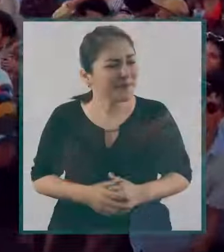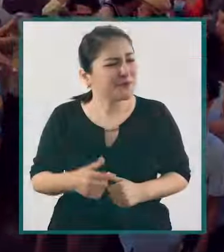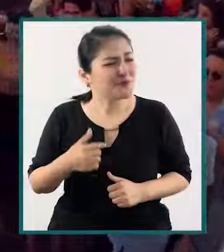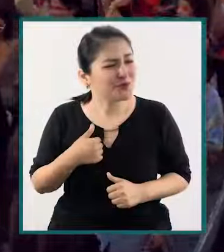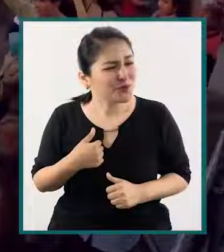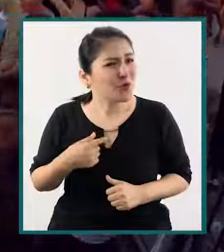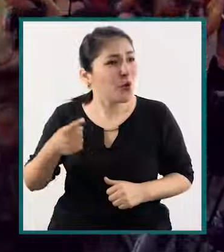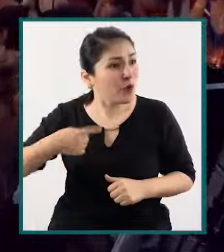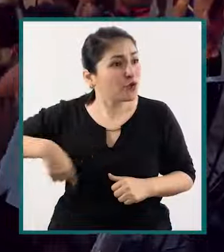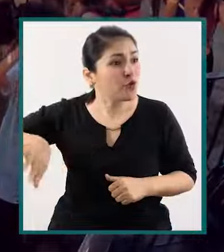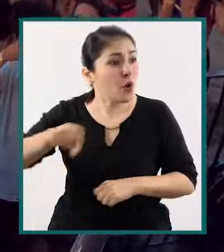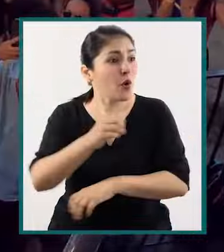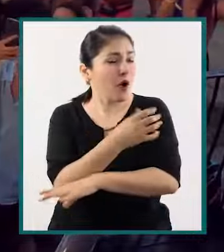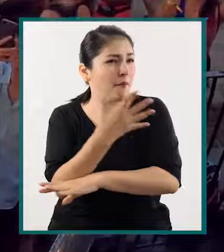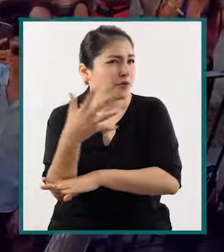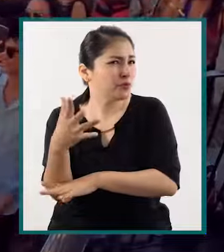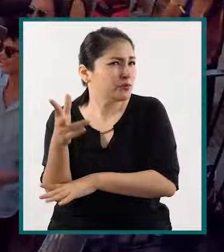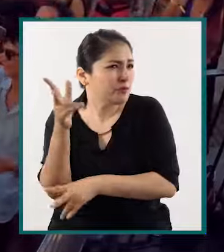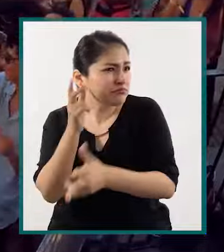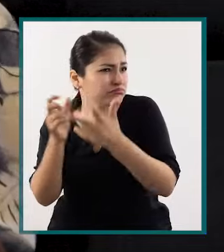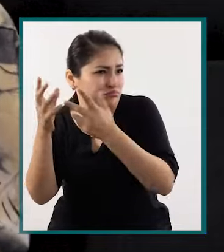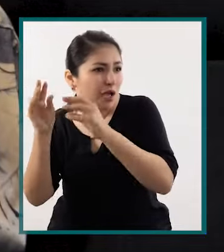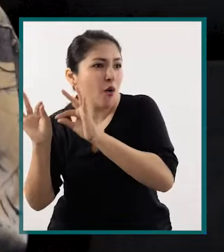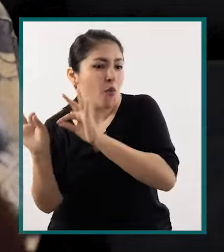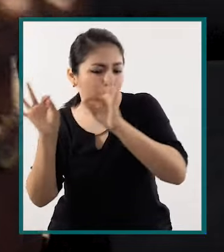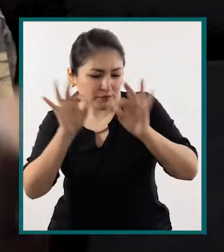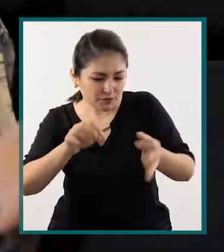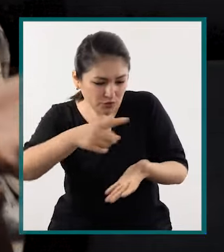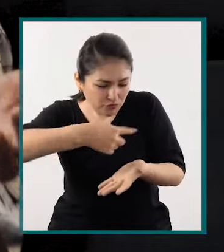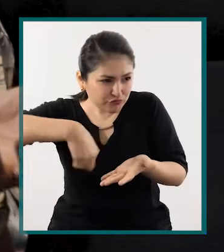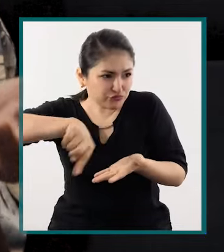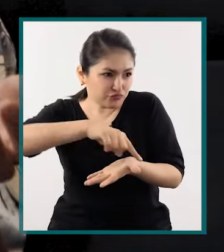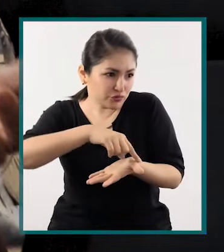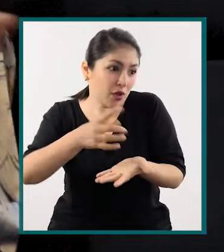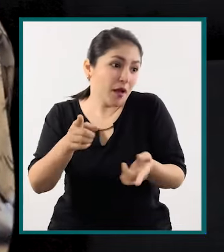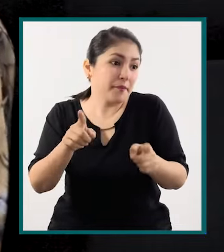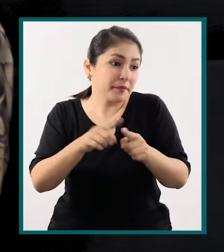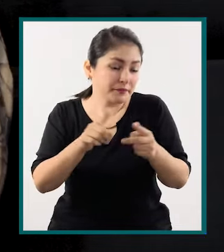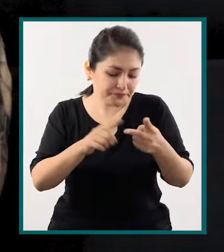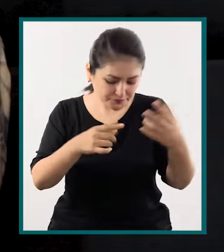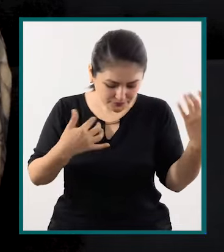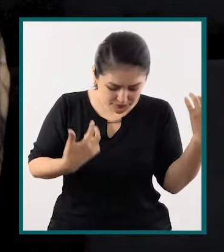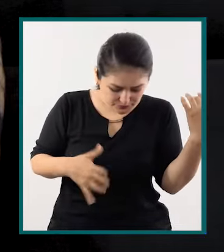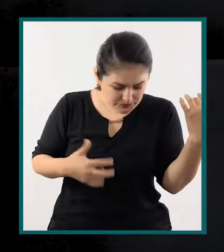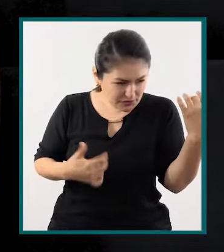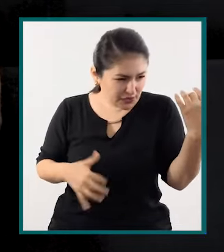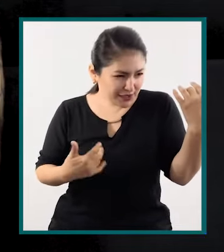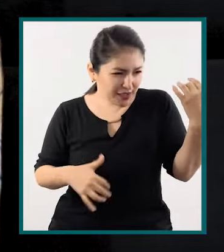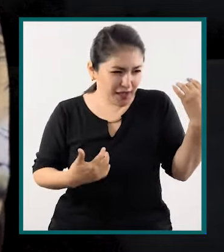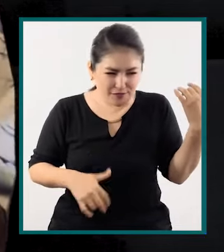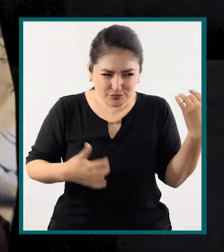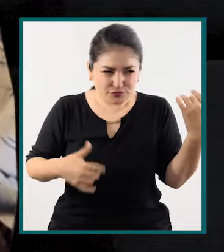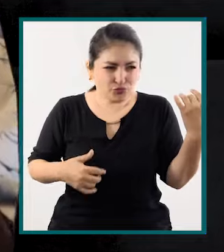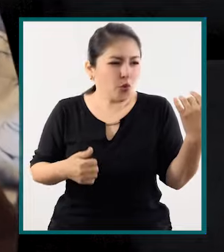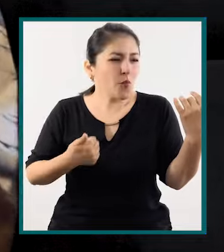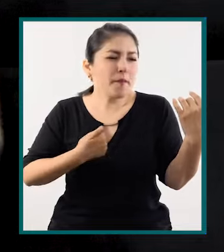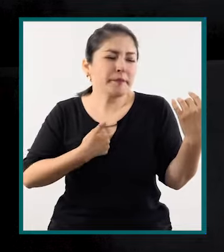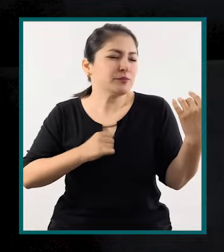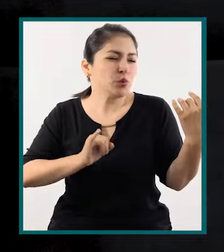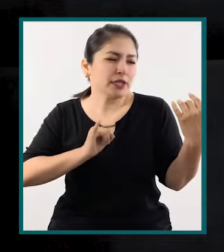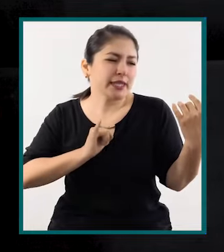Hemos tratado de transmitir nuestras raíces amazónicas en nuestros instrumentos musicales, especialmente en las guitarras, ¿no? Que es lo que le da su personalidad, su